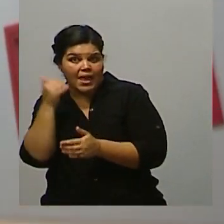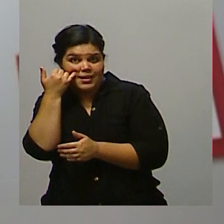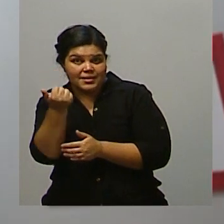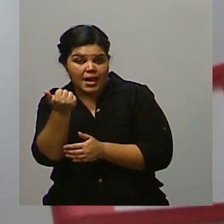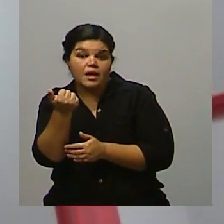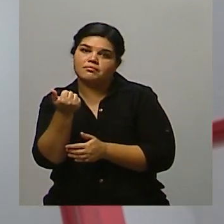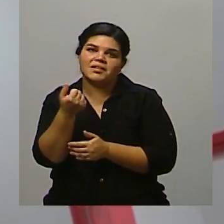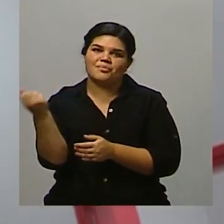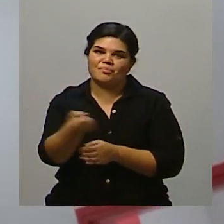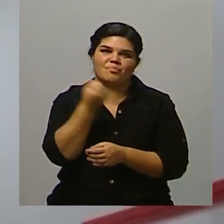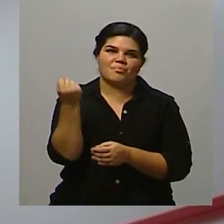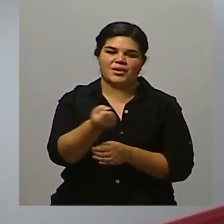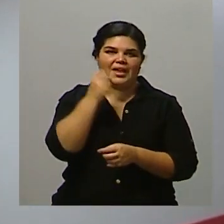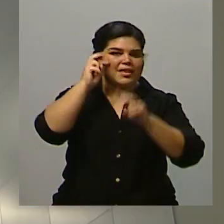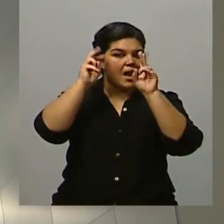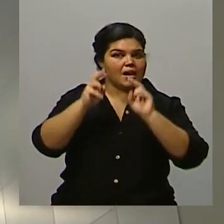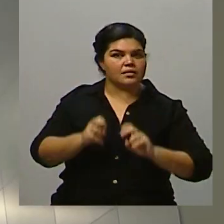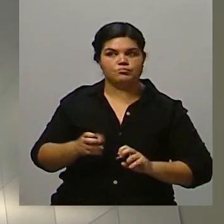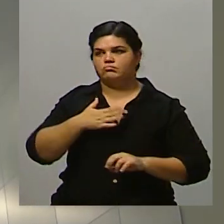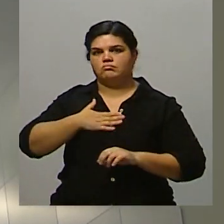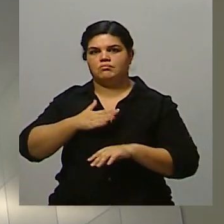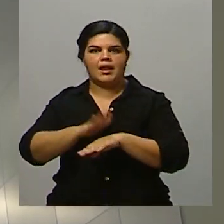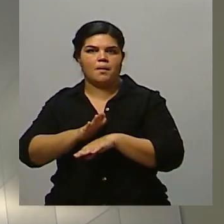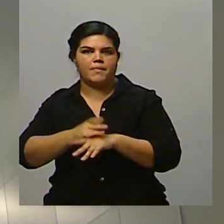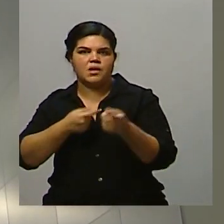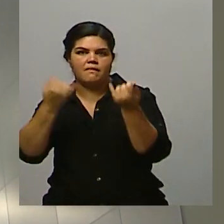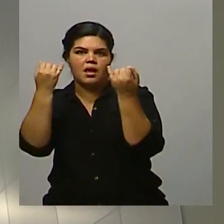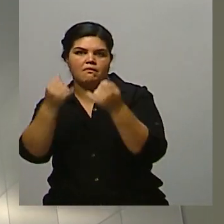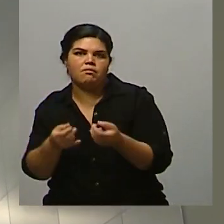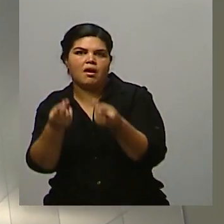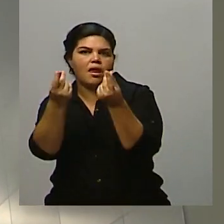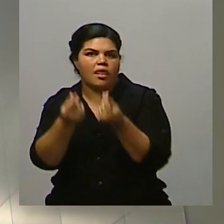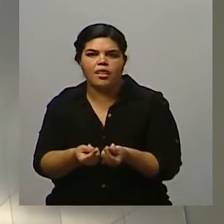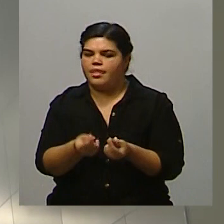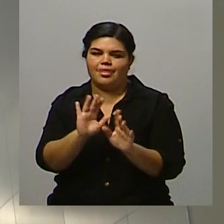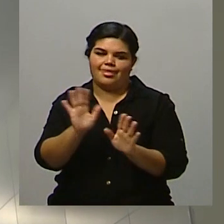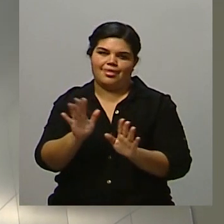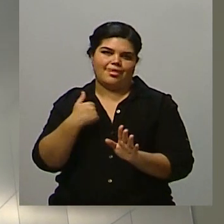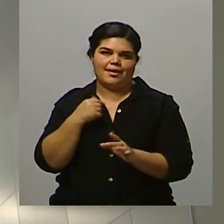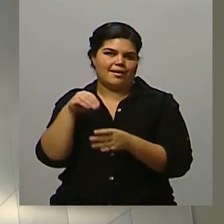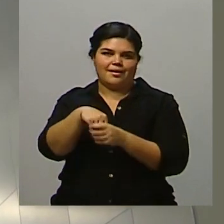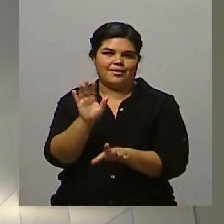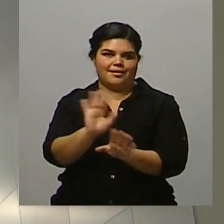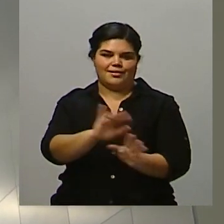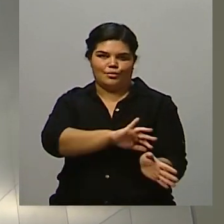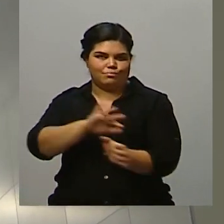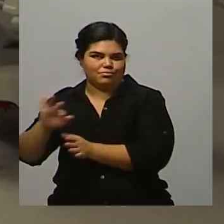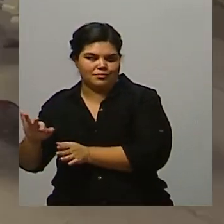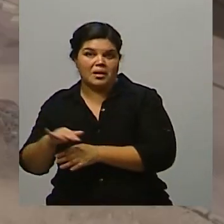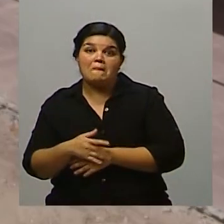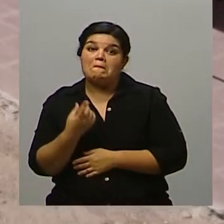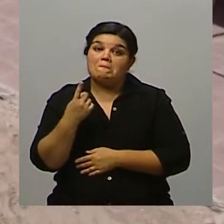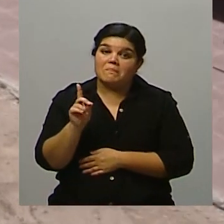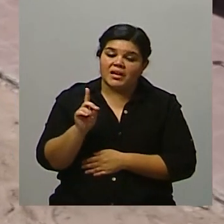como siempre, igual yo no estoy a cargo de las finanzas, por supuesto, pero uno lo que evalúa es cuál es la capacidad que tiene para afrontar los servicios de ese